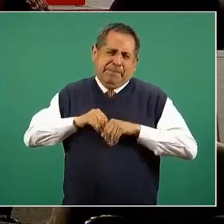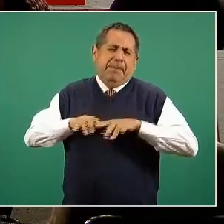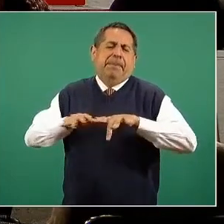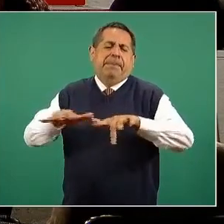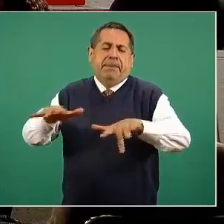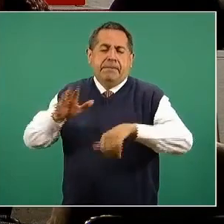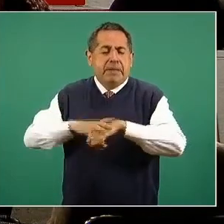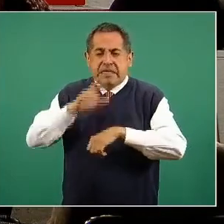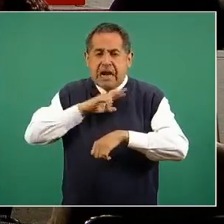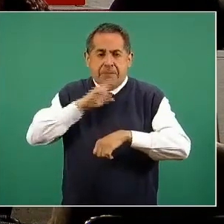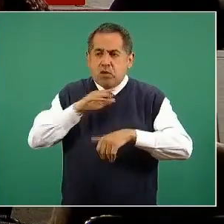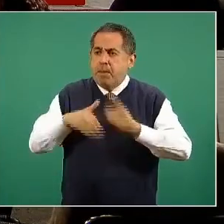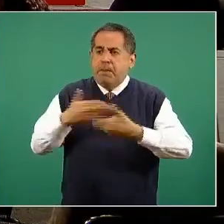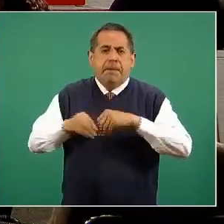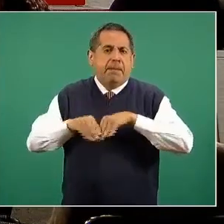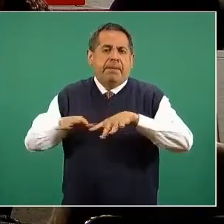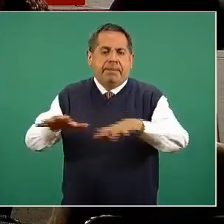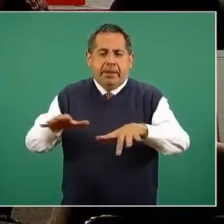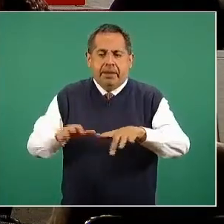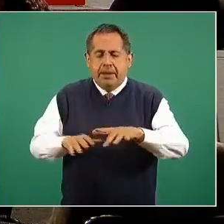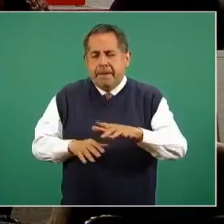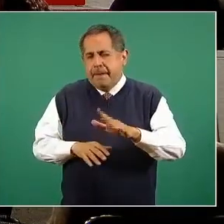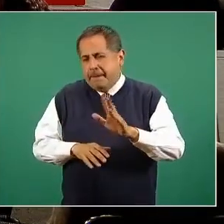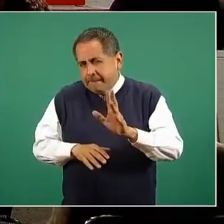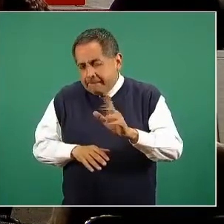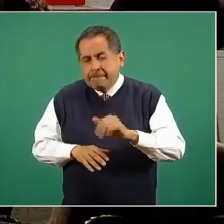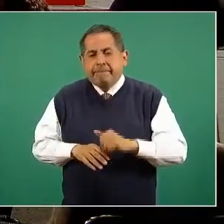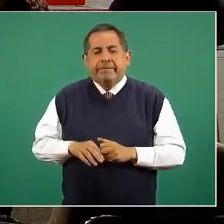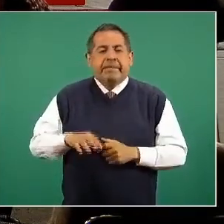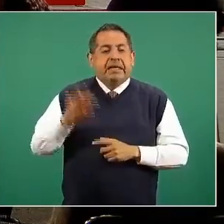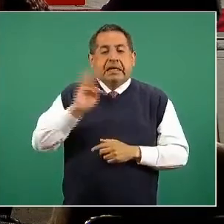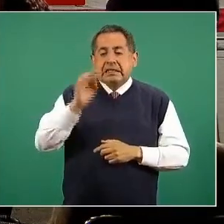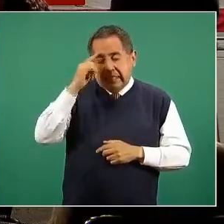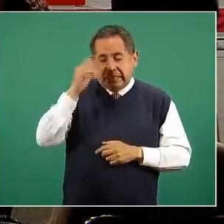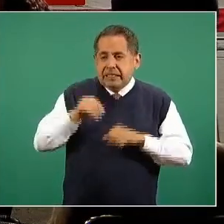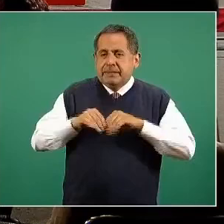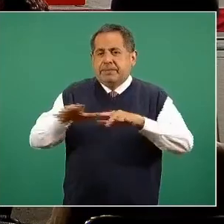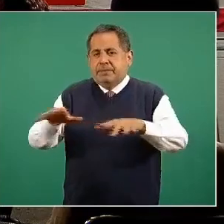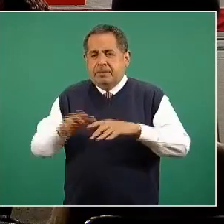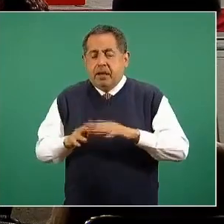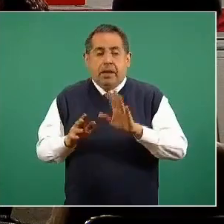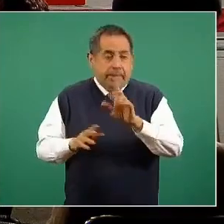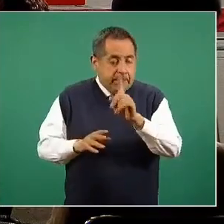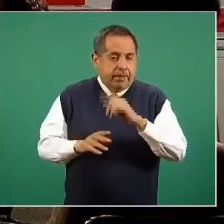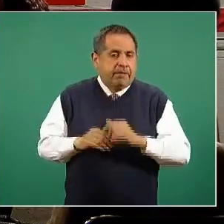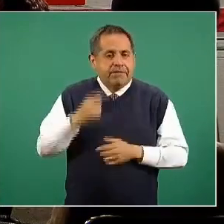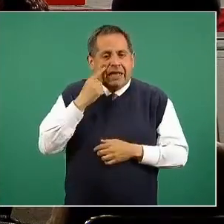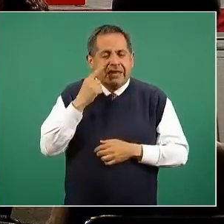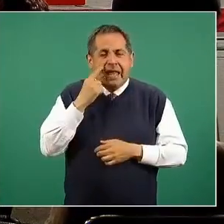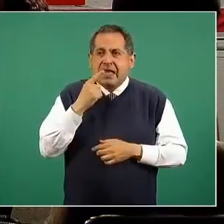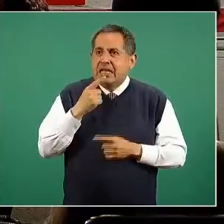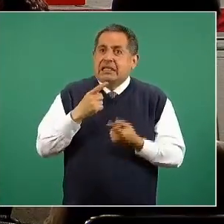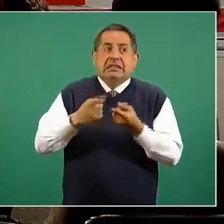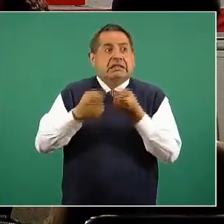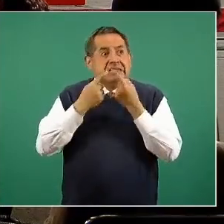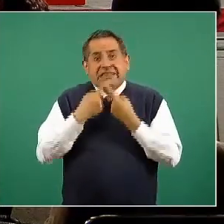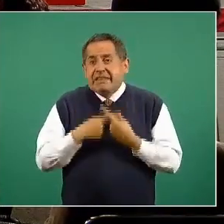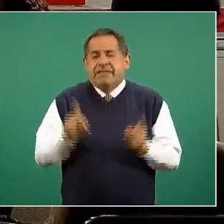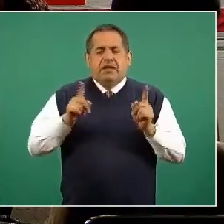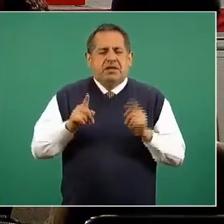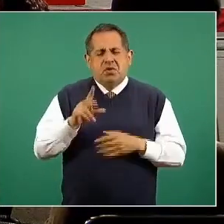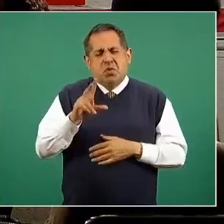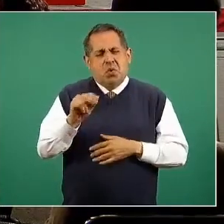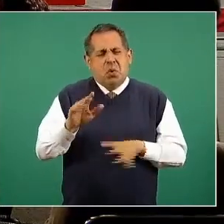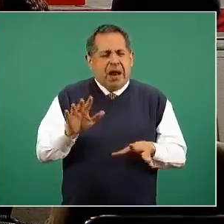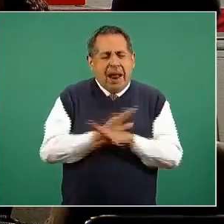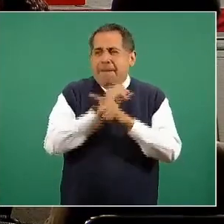que sugiere que eso puede darle una ventaja al virus. No es un cambio, quiero destacarlo, lo hemos dicho varias veces, no